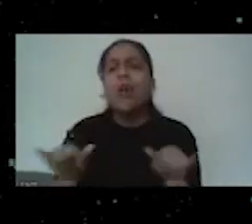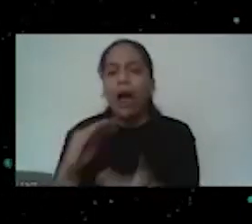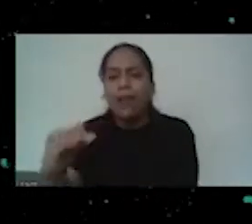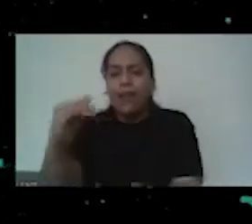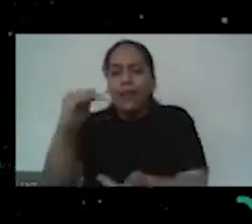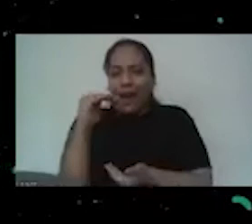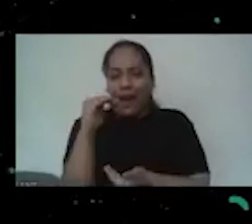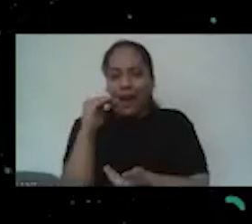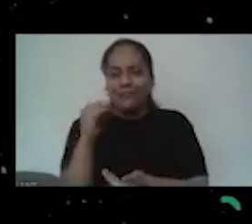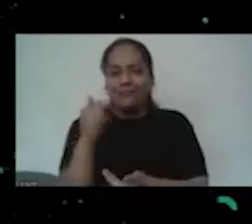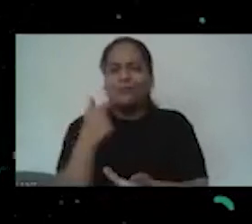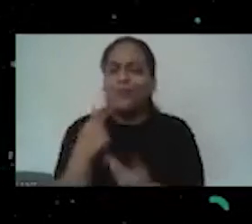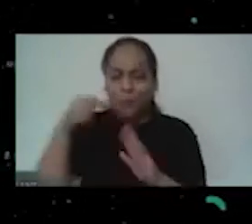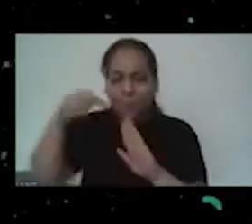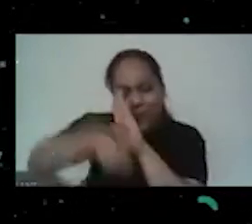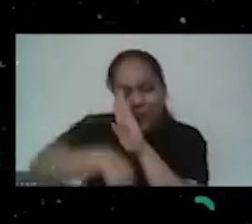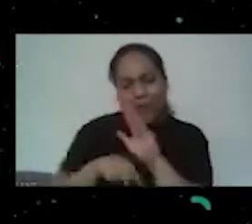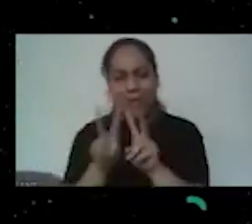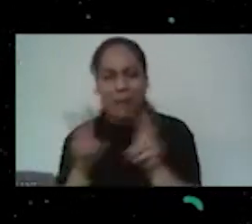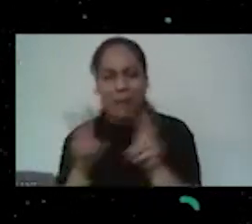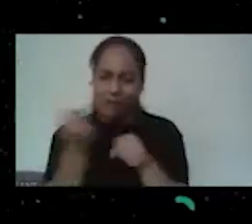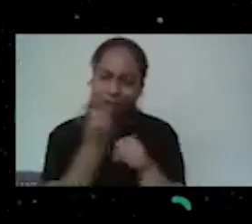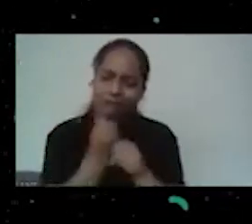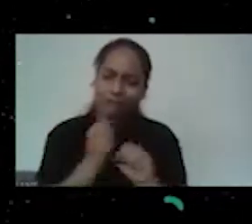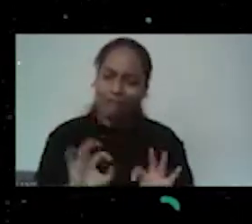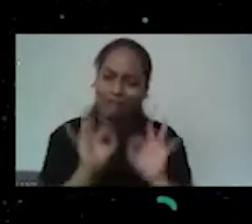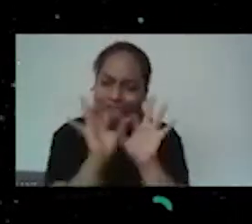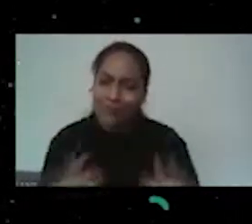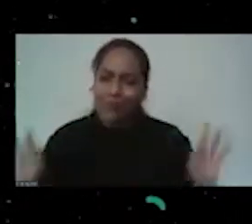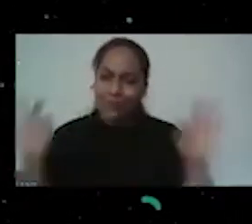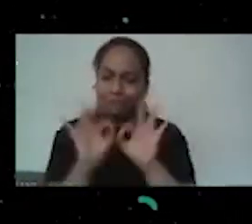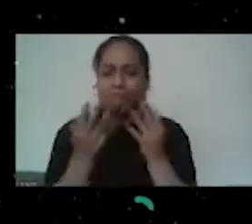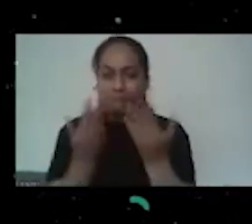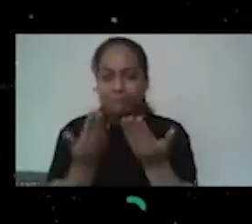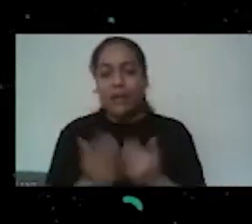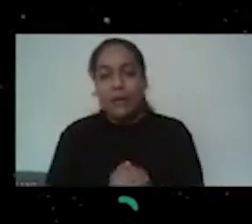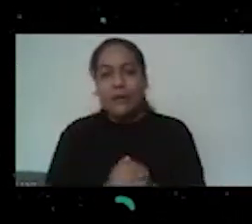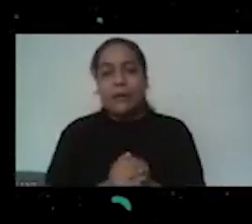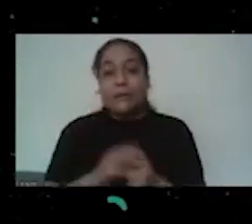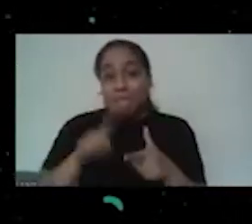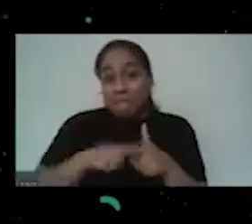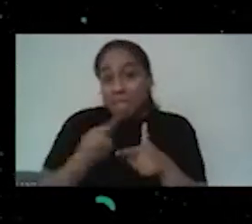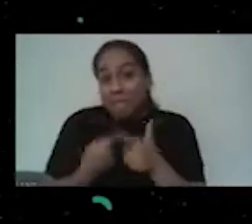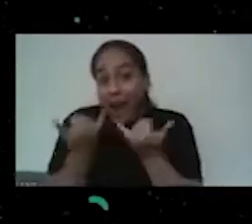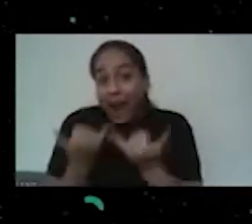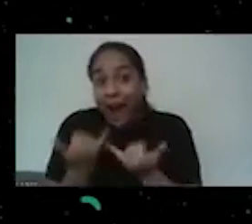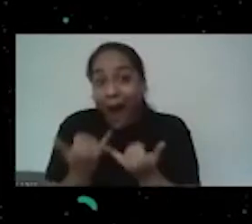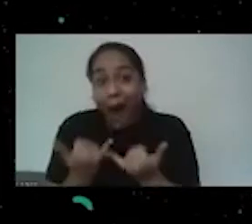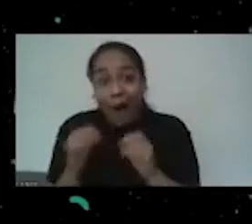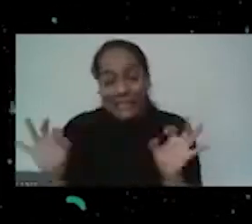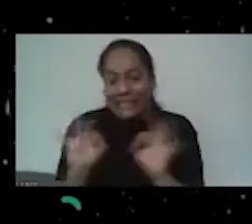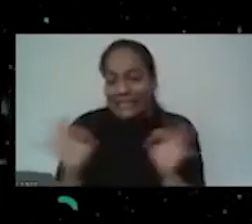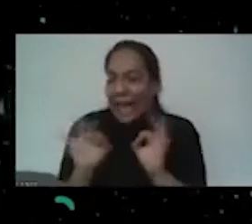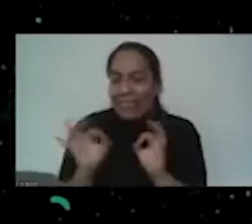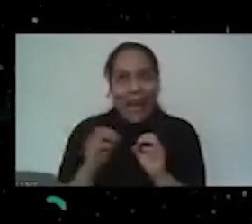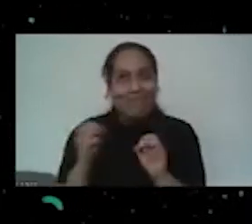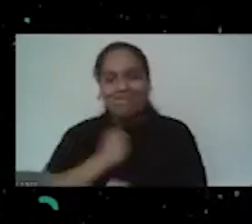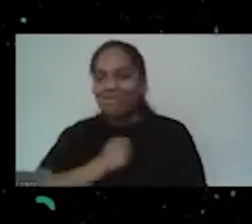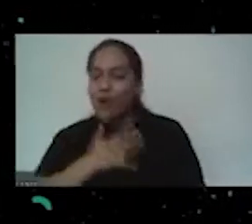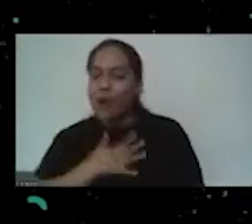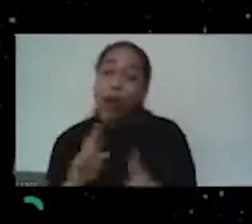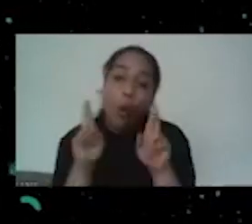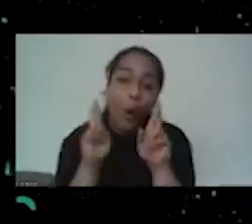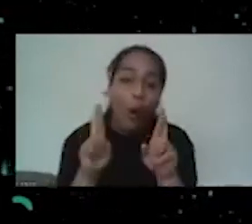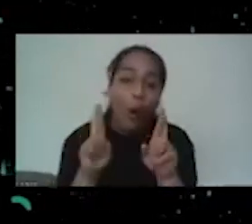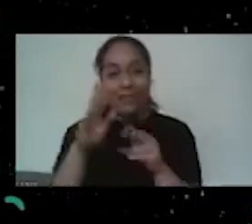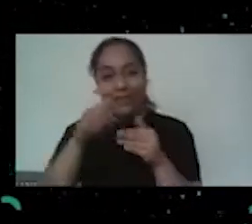profundizar en temas que son importantes. Entonces, pues hasta el momento no se me ha dado, esperaría que se